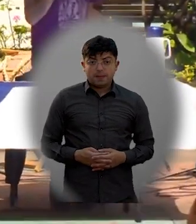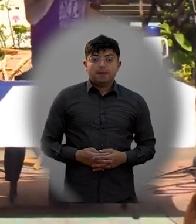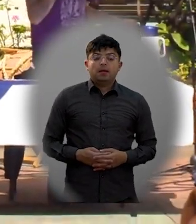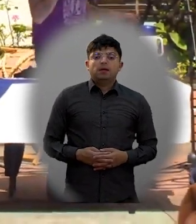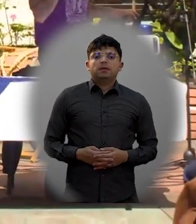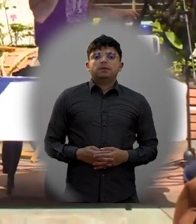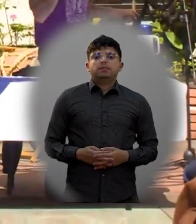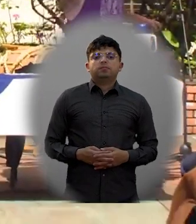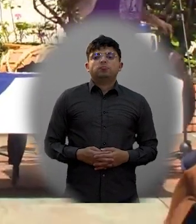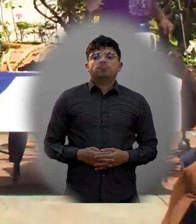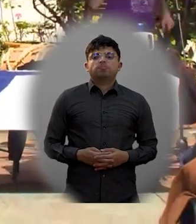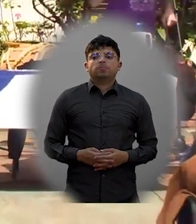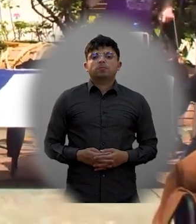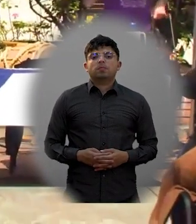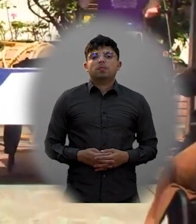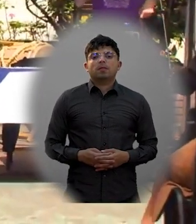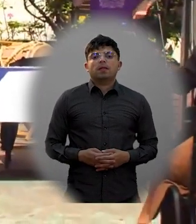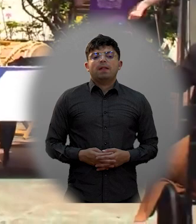tambores. Creo que...